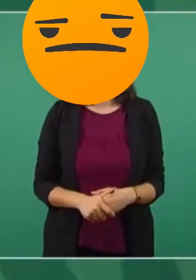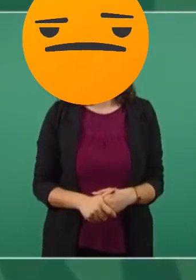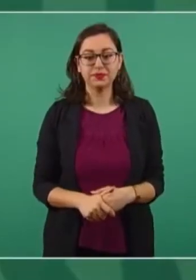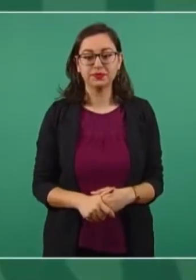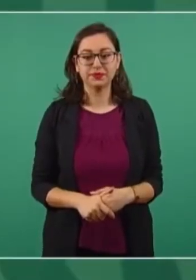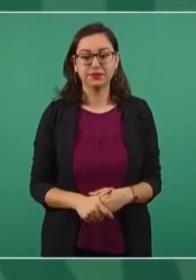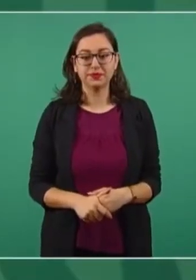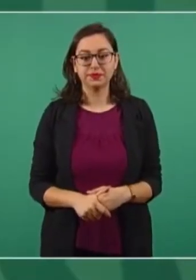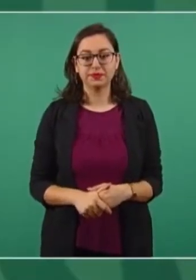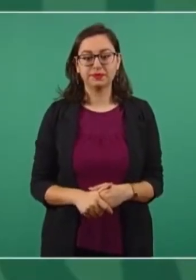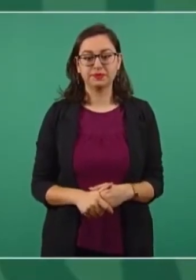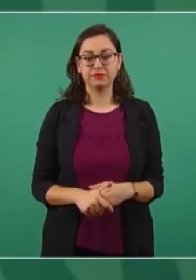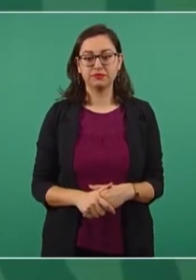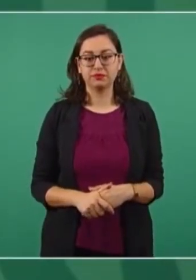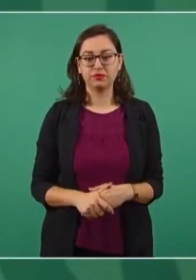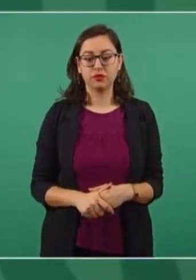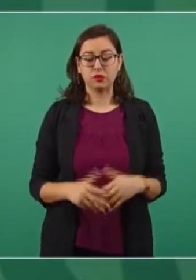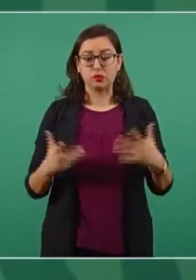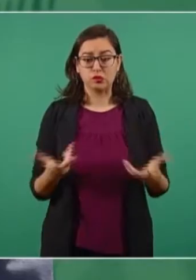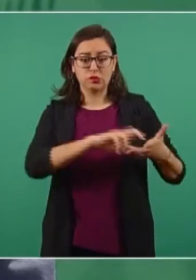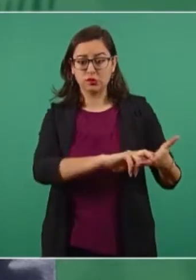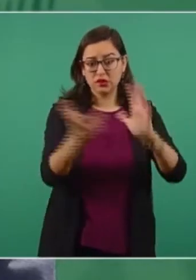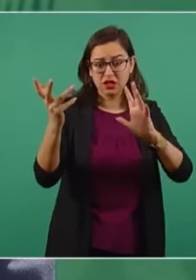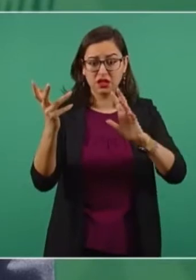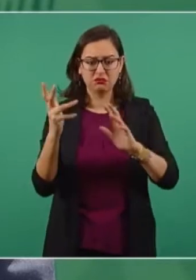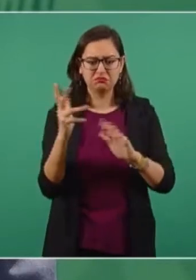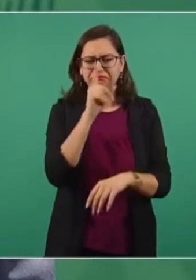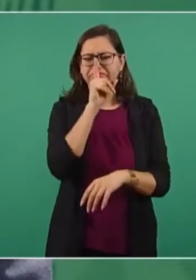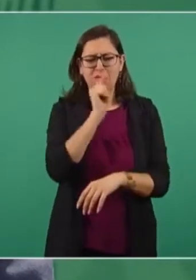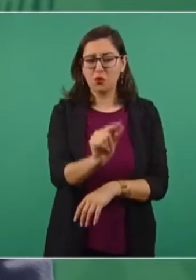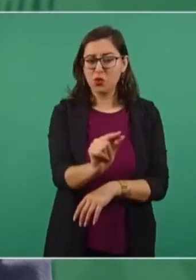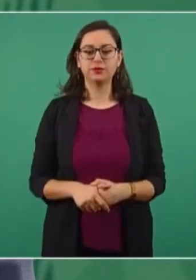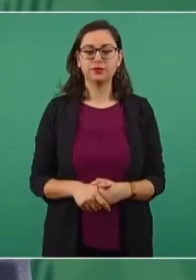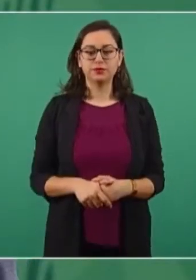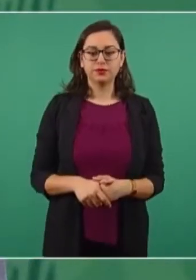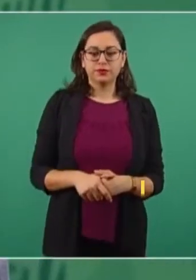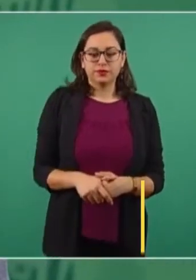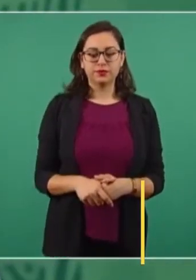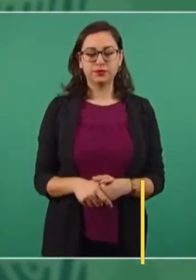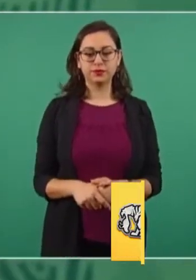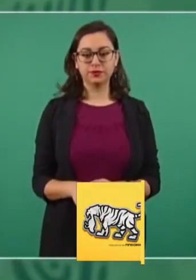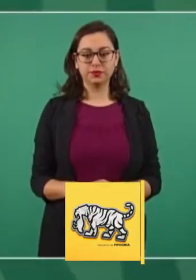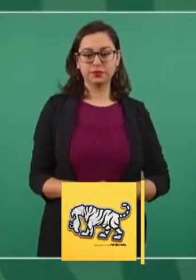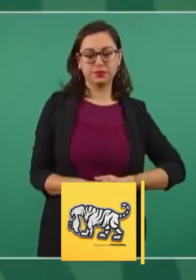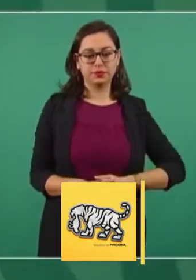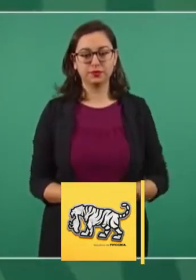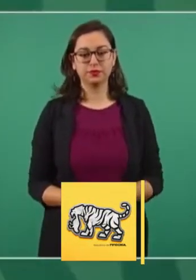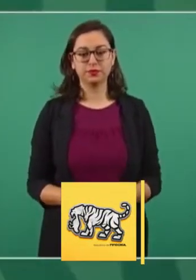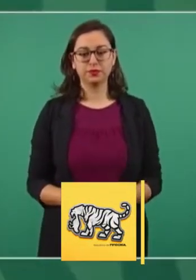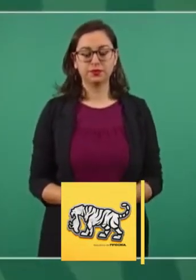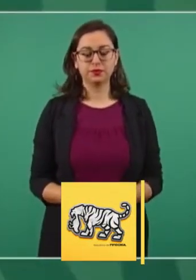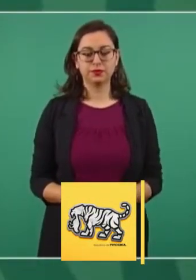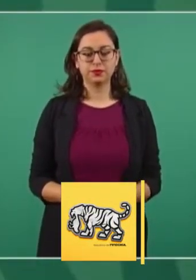Muy pocos actos de violencia de estos grupos. Se portó, creo